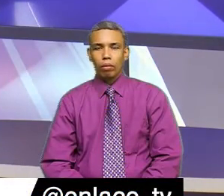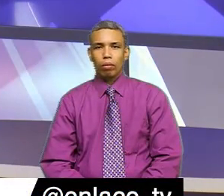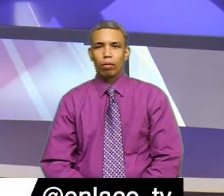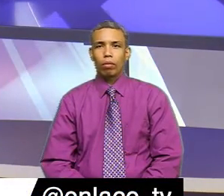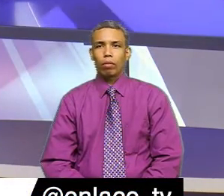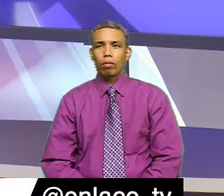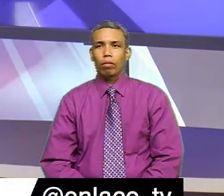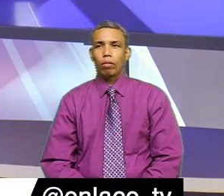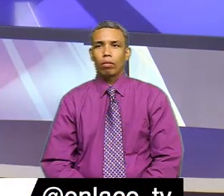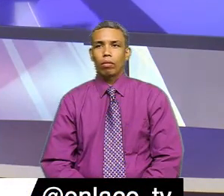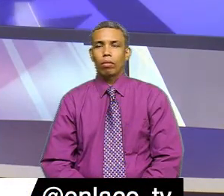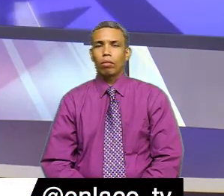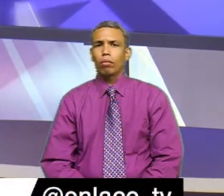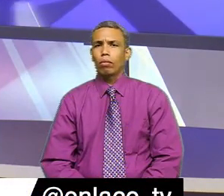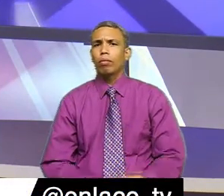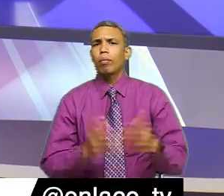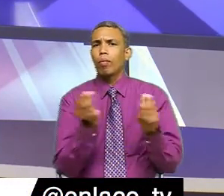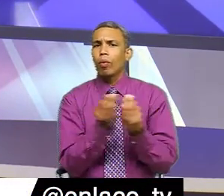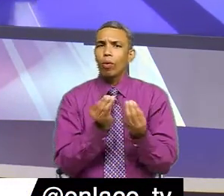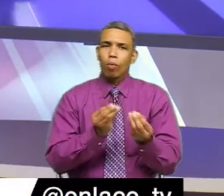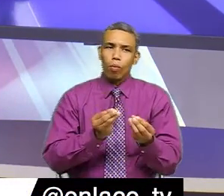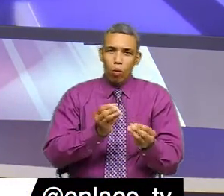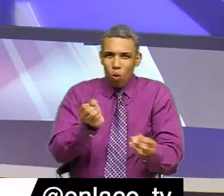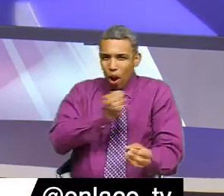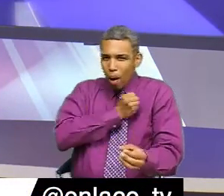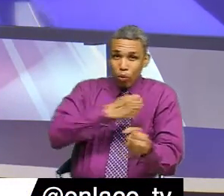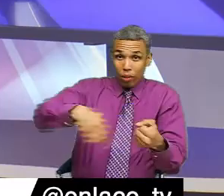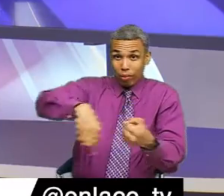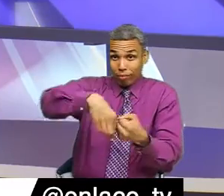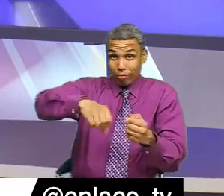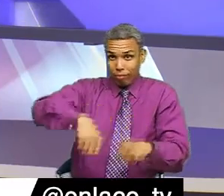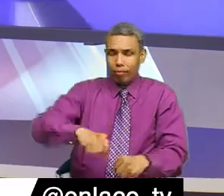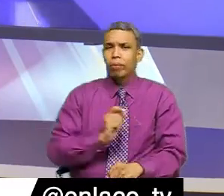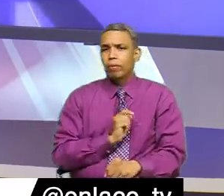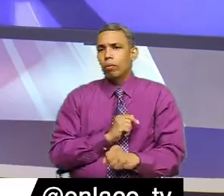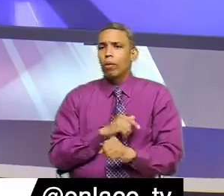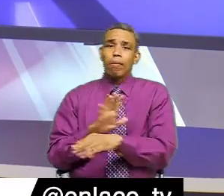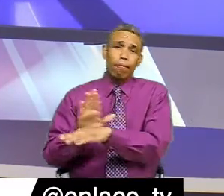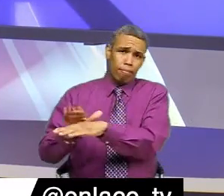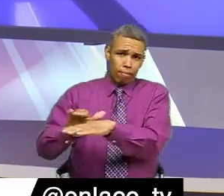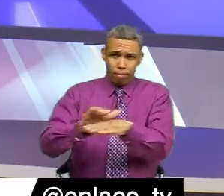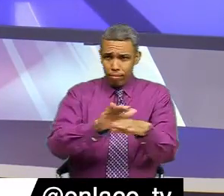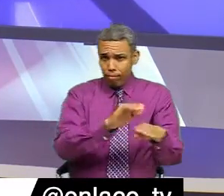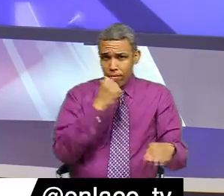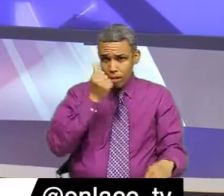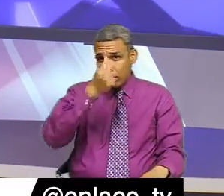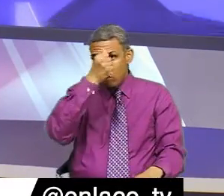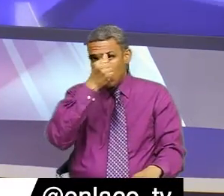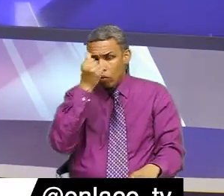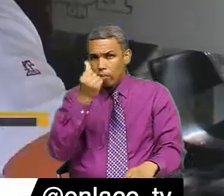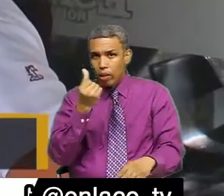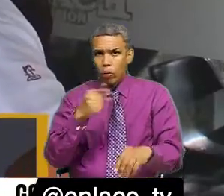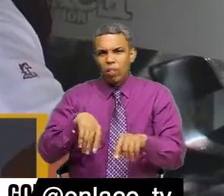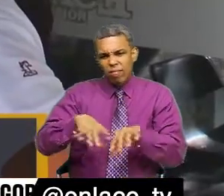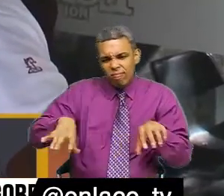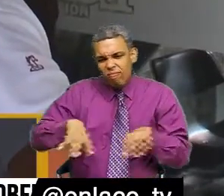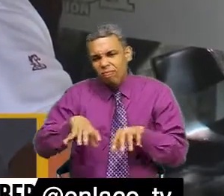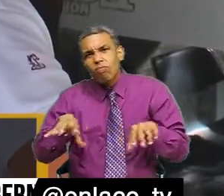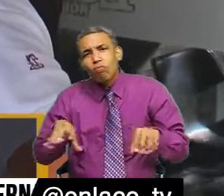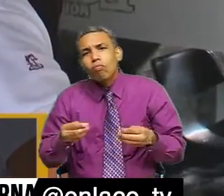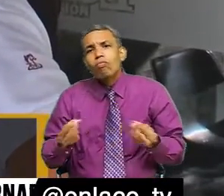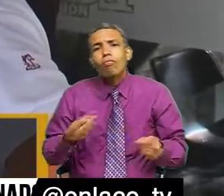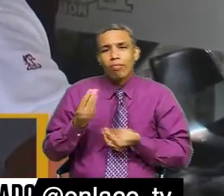Ambientalistas e hinchas de la Alianza Petrolera lideran campaña nacional de reciclaje en la ciudad para este domingo 20 de noviembre. Varios medios de comunicación